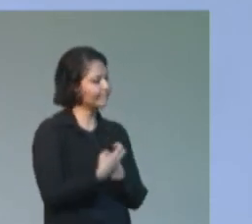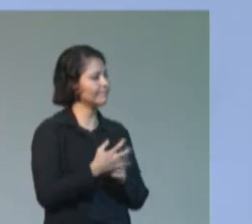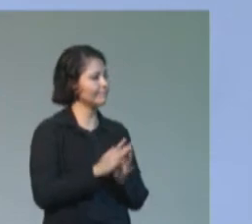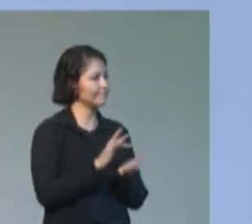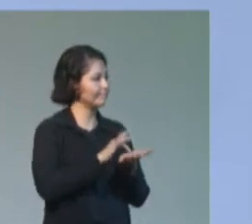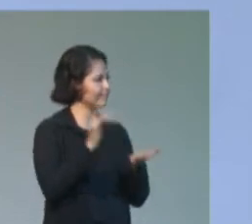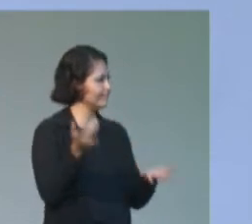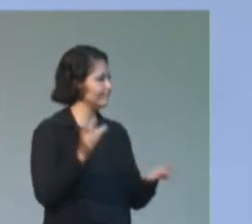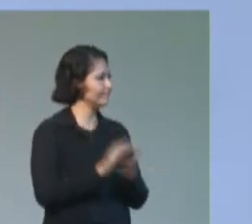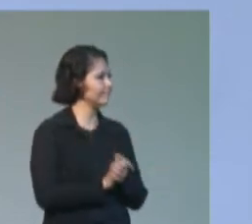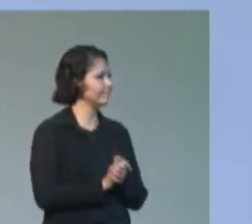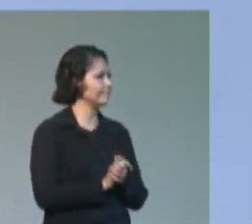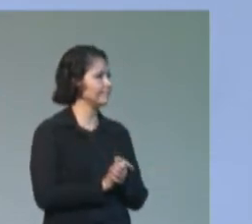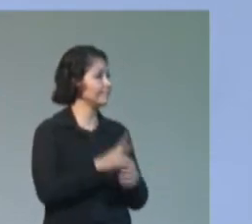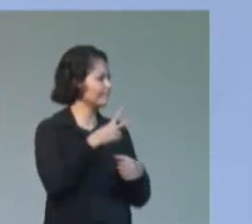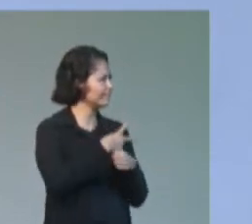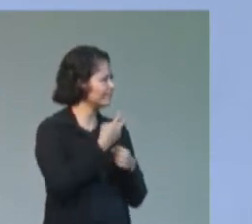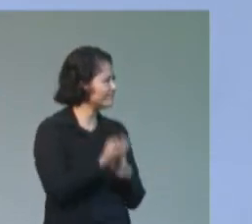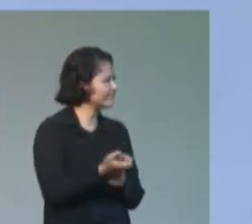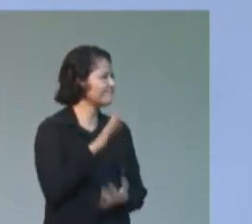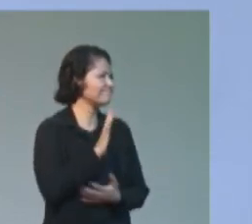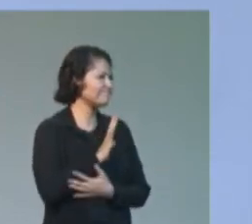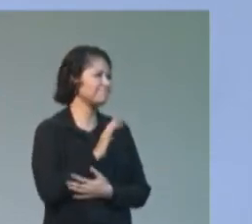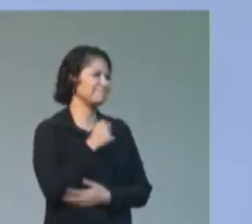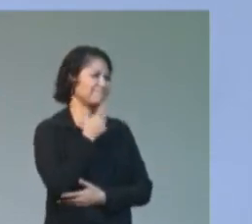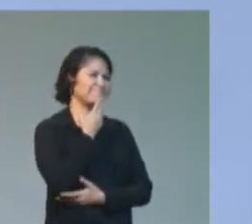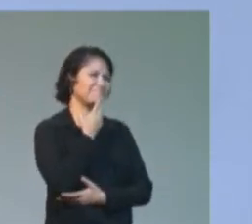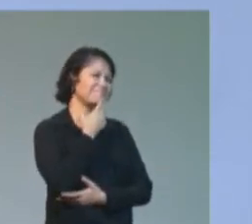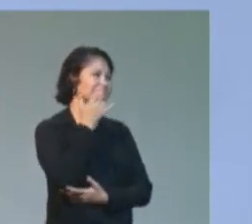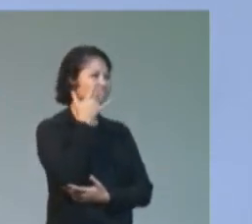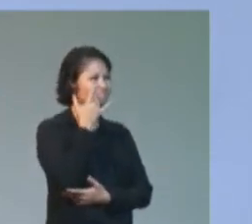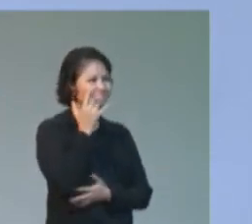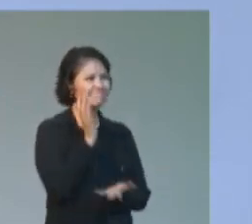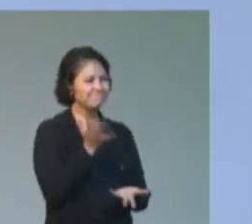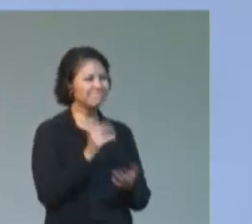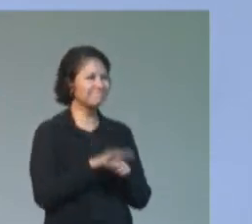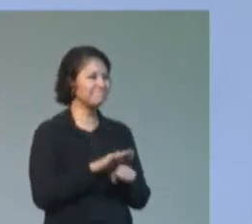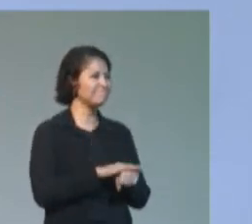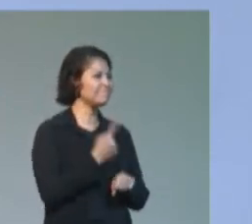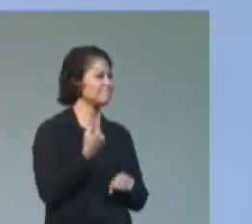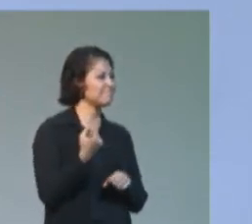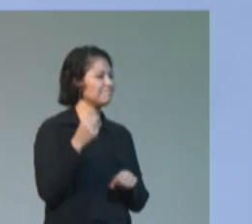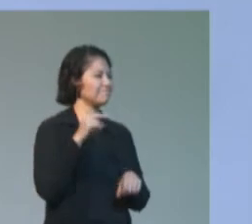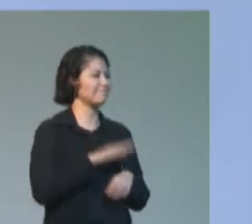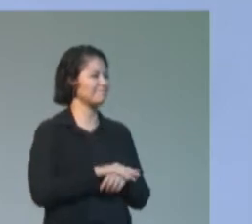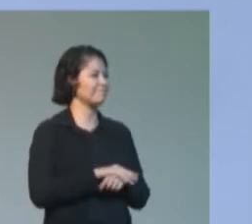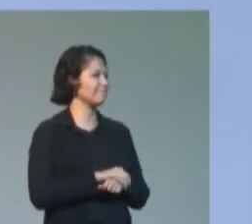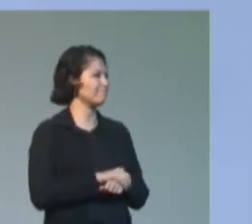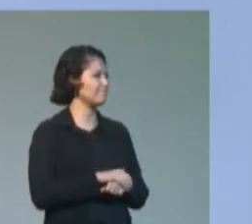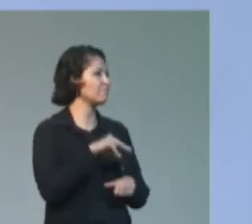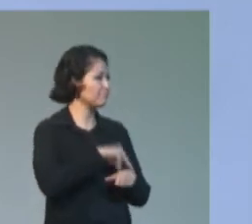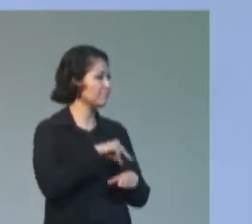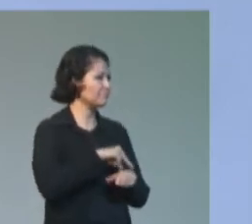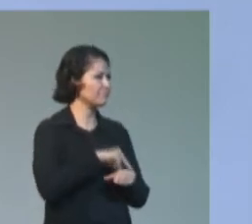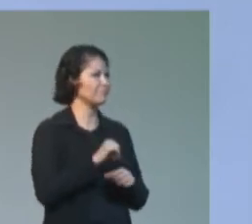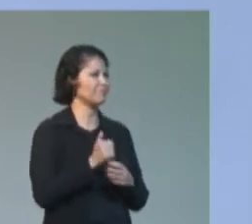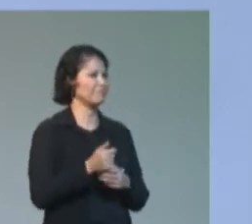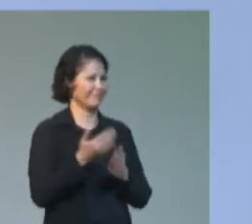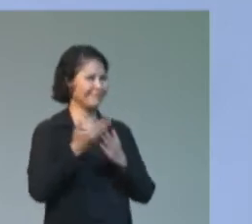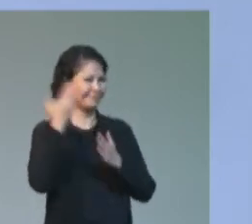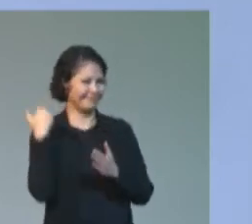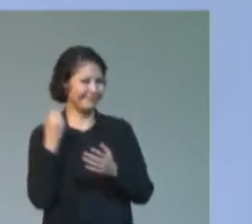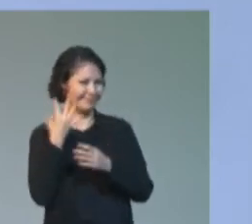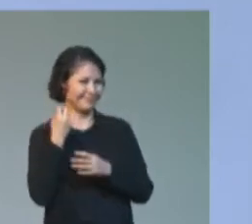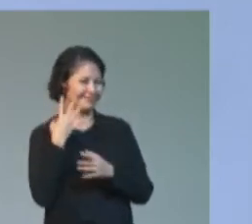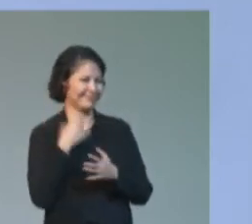invitación que también ha sido curiosa porque por ejemplo la doctora elena barberá y yo nos conocíamos conceptualmente pero físicamente nunca nos